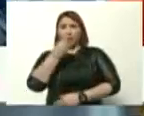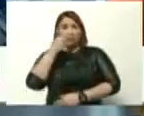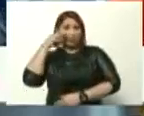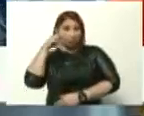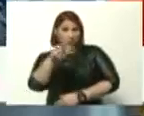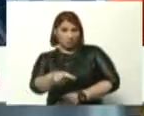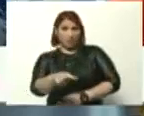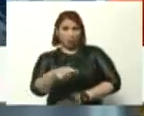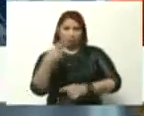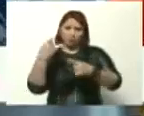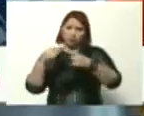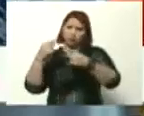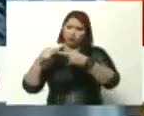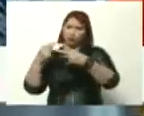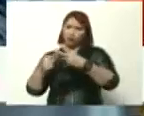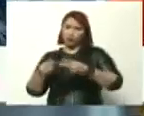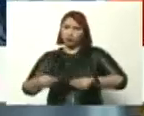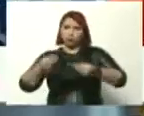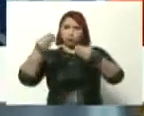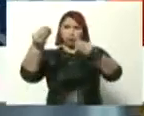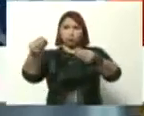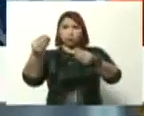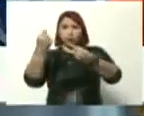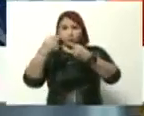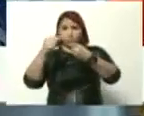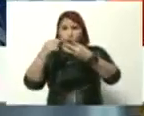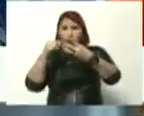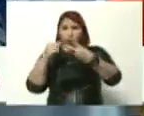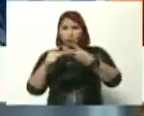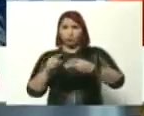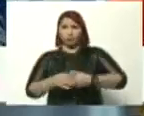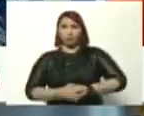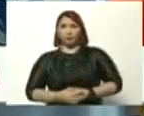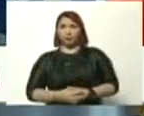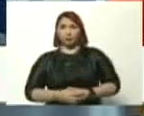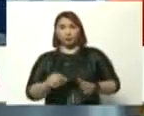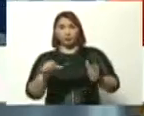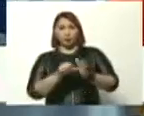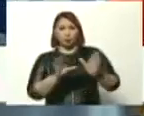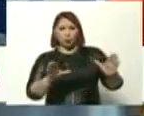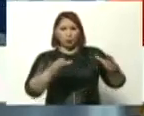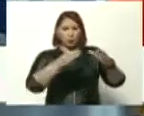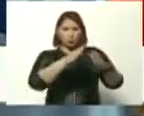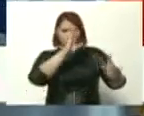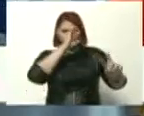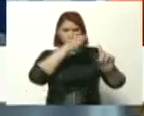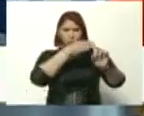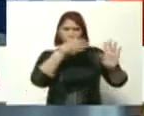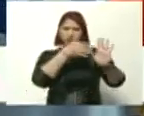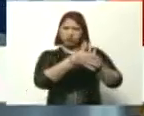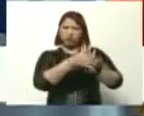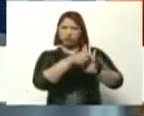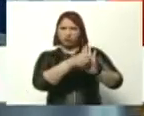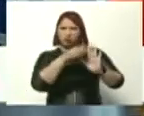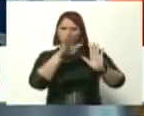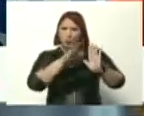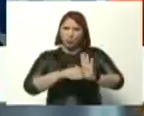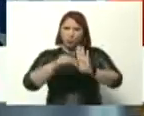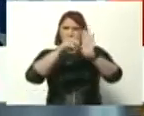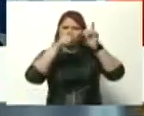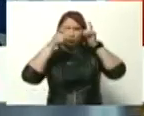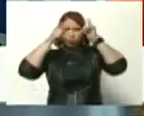casos, voy a presentar uno de varios casos donde bandas se dedican a esto, al robo de